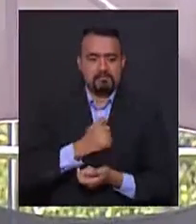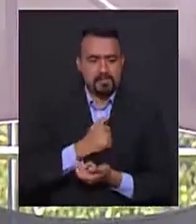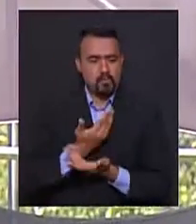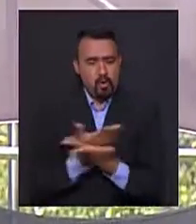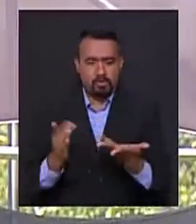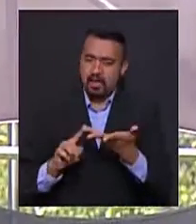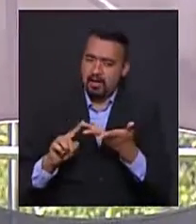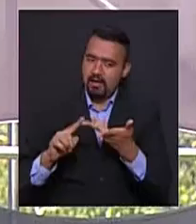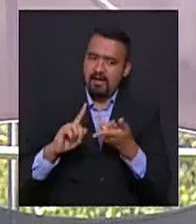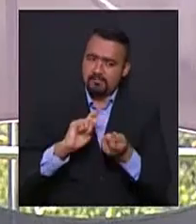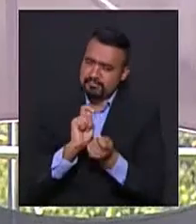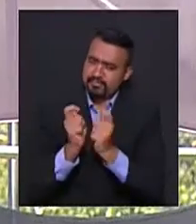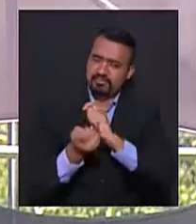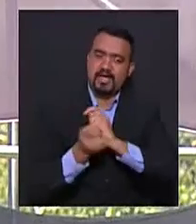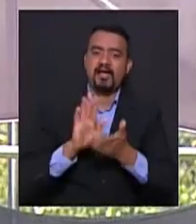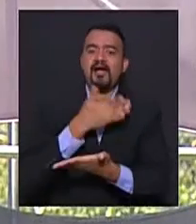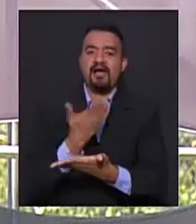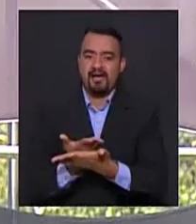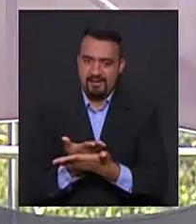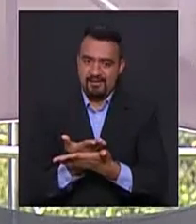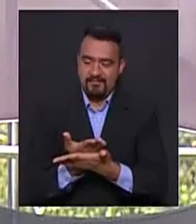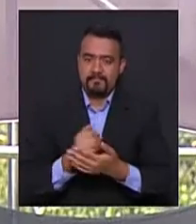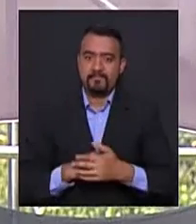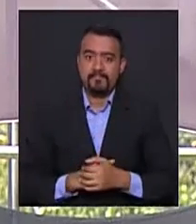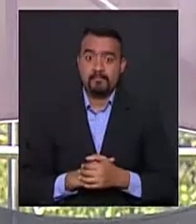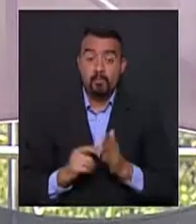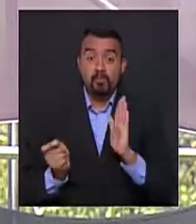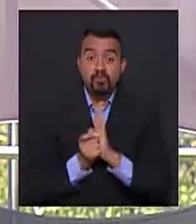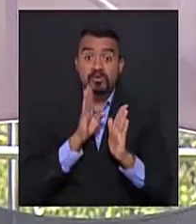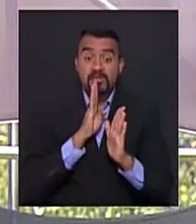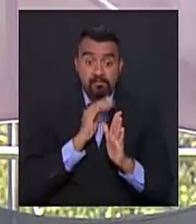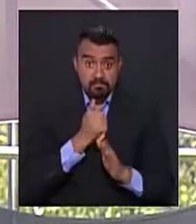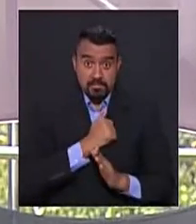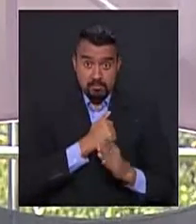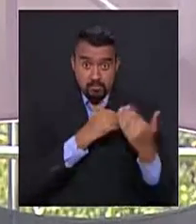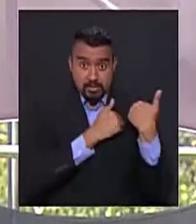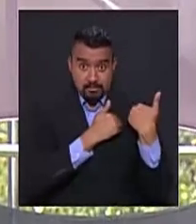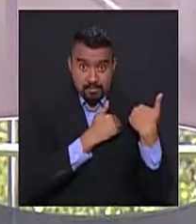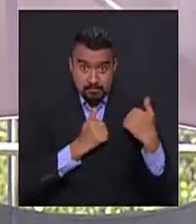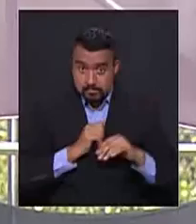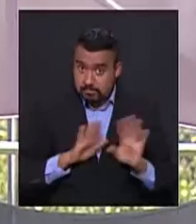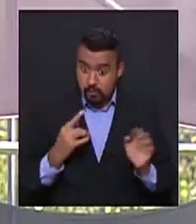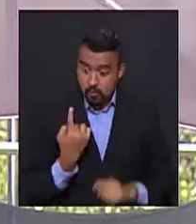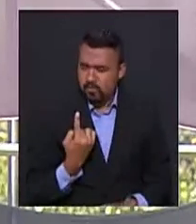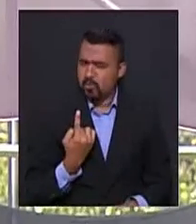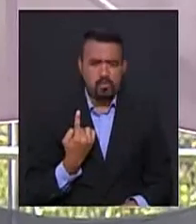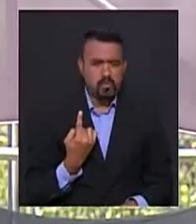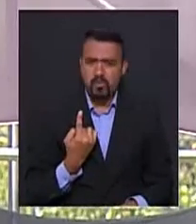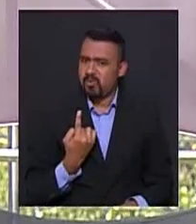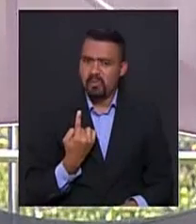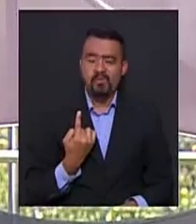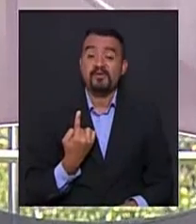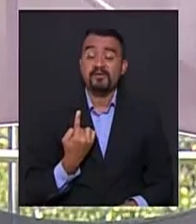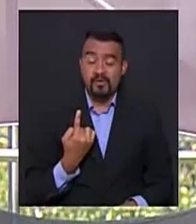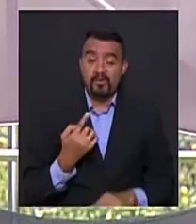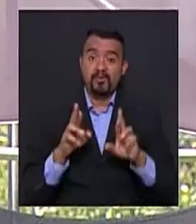Es absolutamente claro que esto no depende de mí ni de mi equipo de gobierno. Es un esfuerzo que